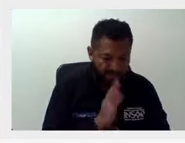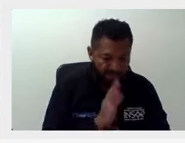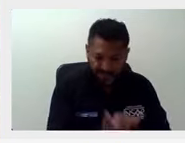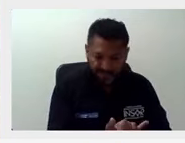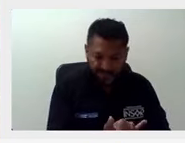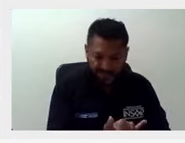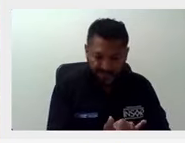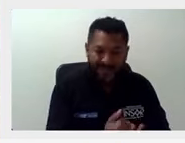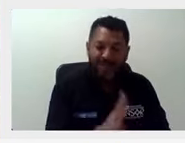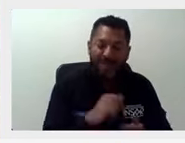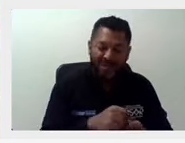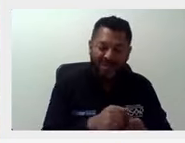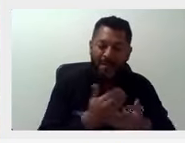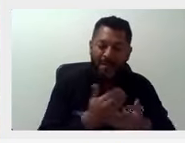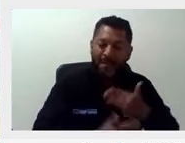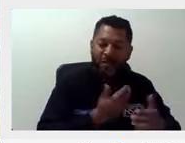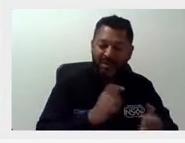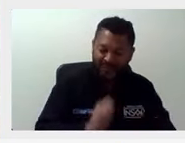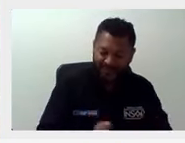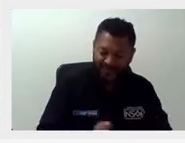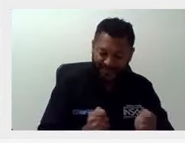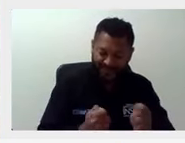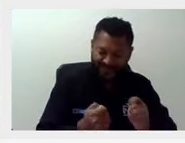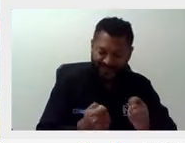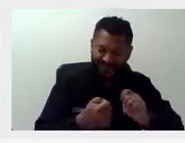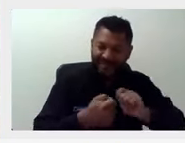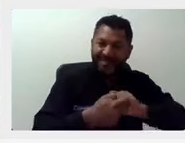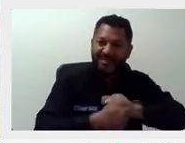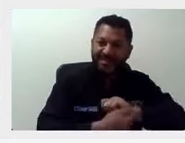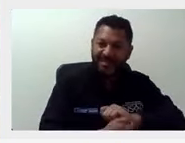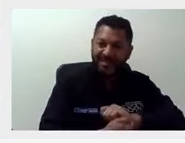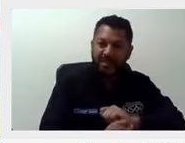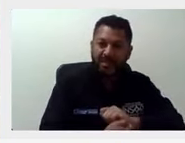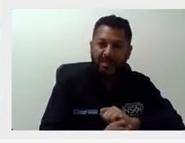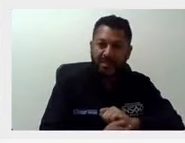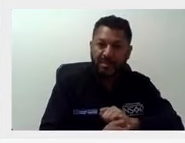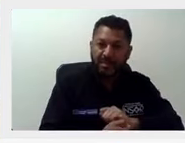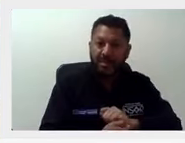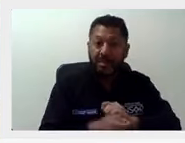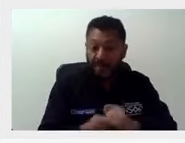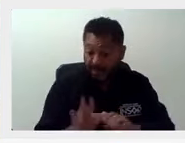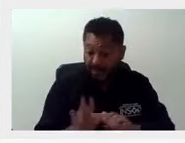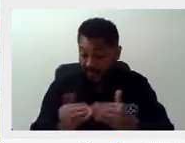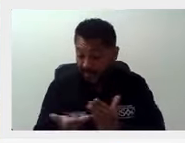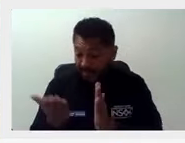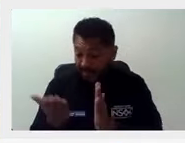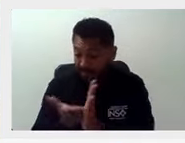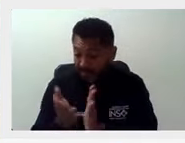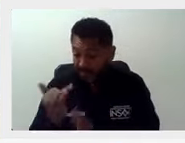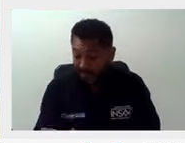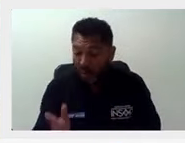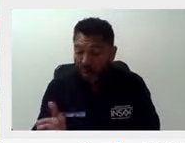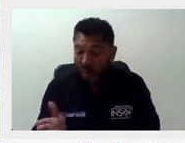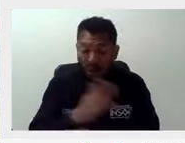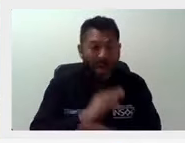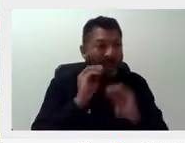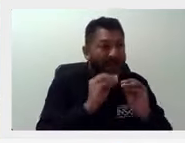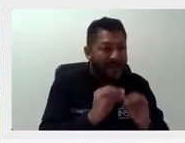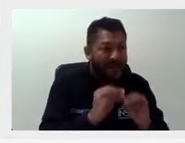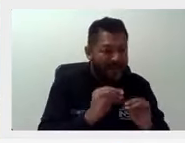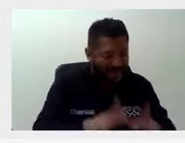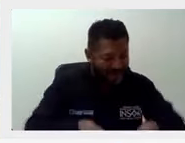vida escolar a el curso de la vida adulta o preparación para la vida adulta. Creo que hay unos panoramas distintos que están